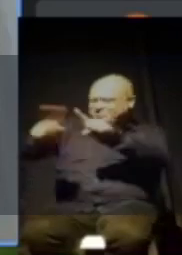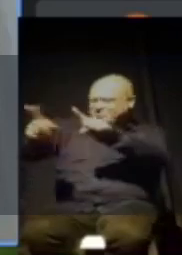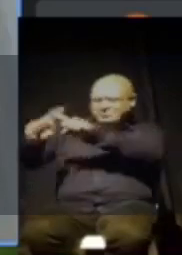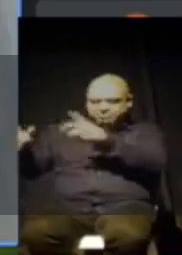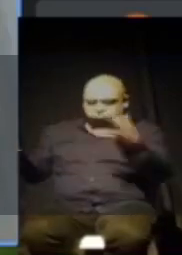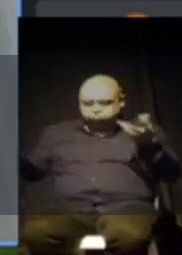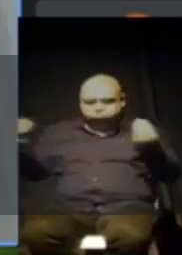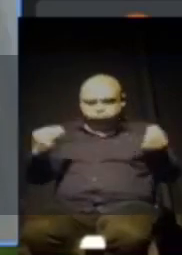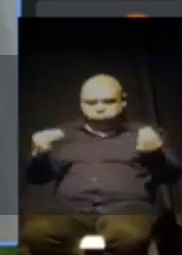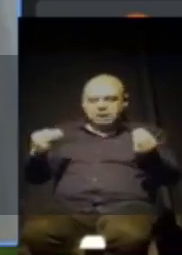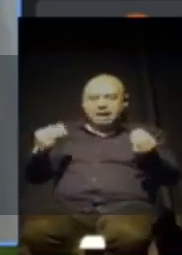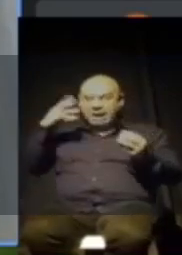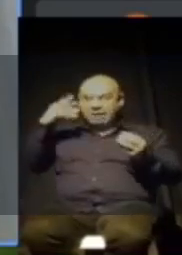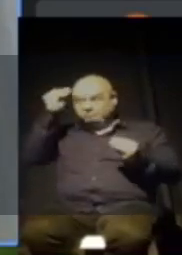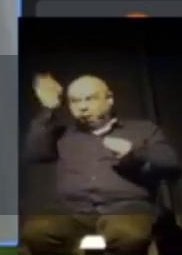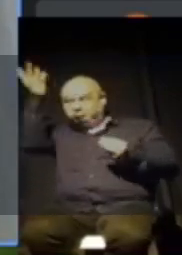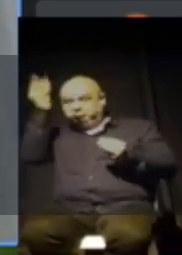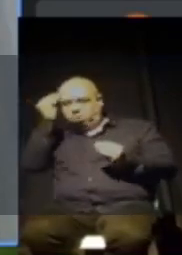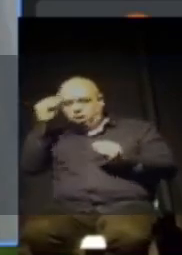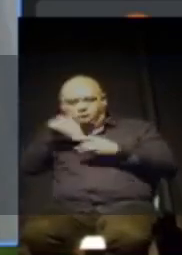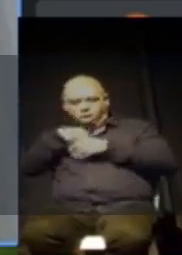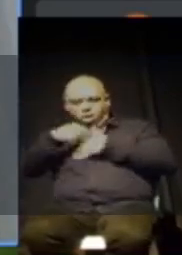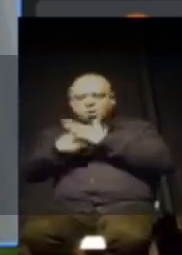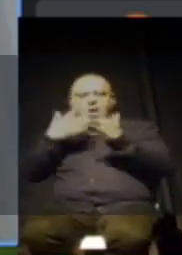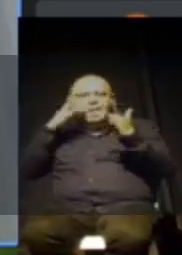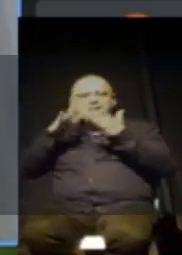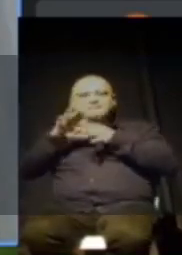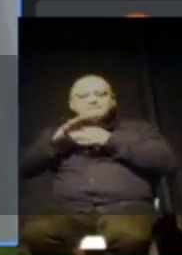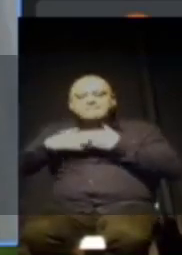abstractos, contenidos, transitoriedades, presencias